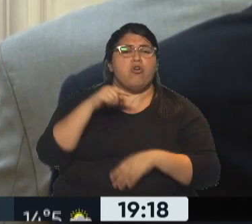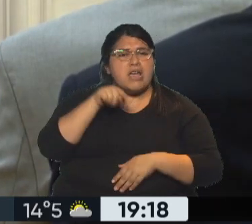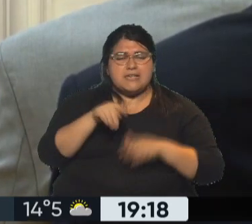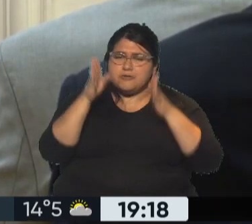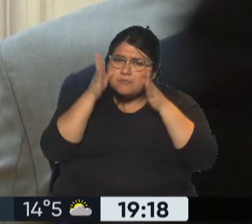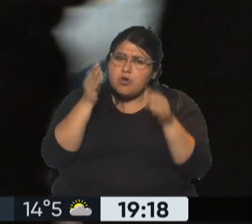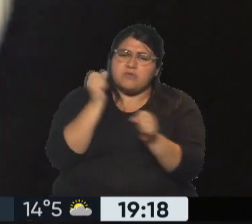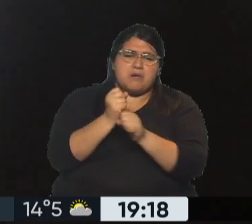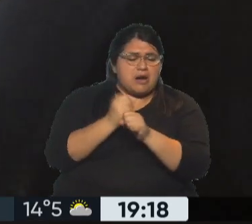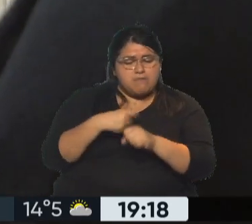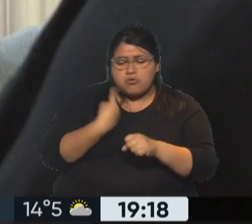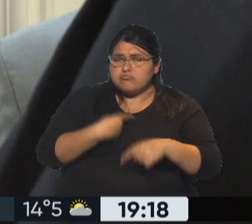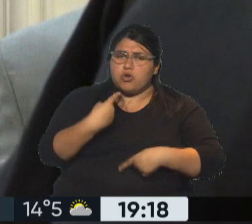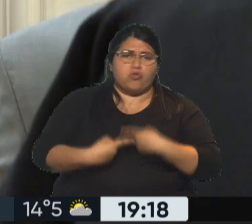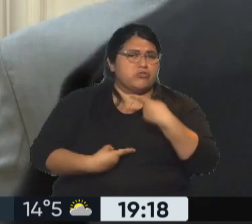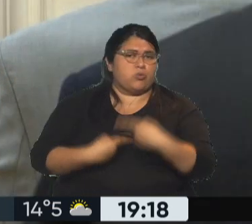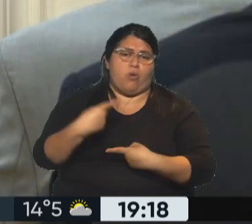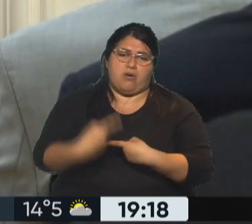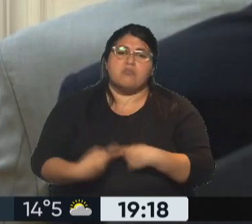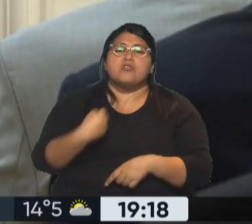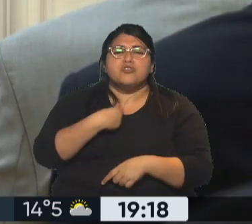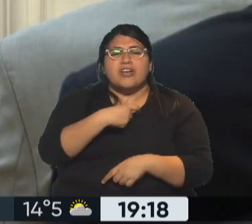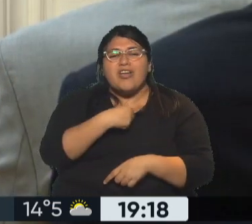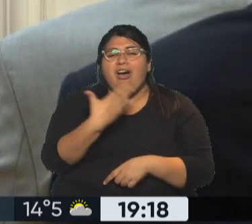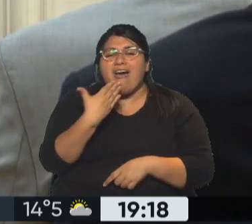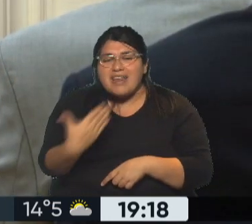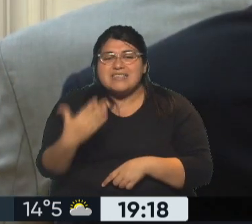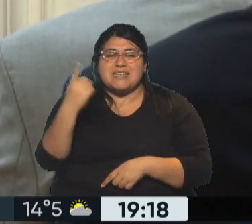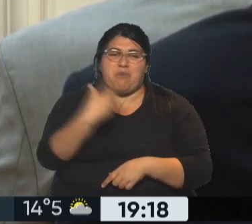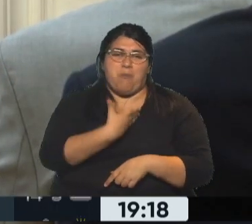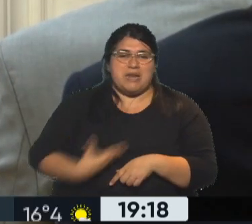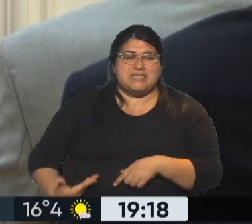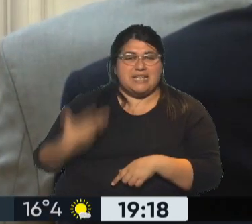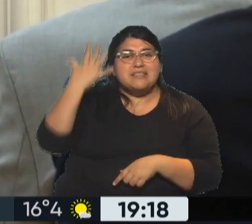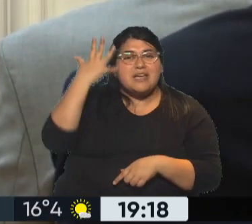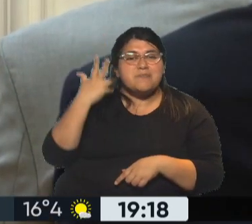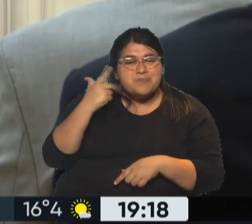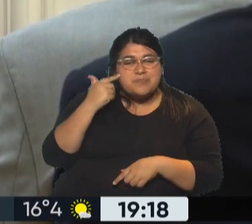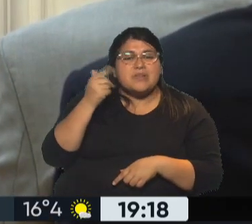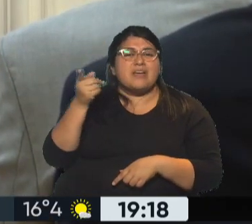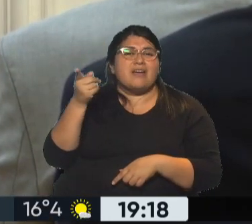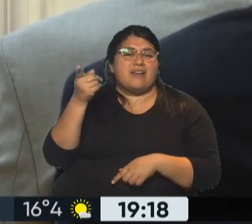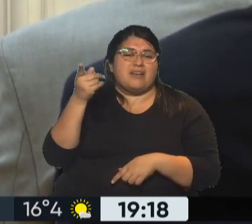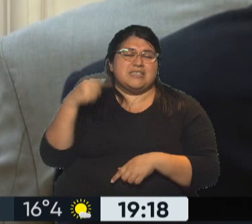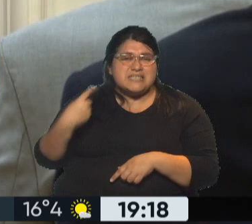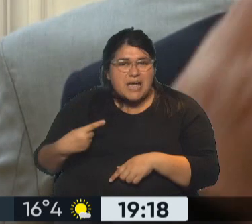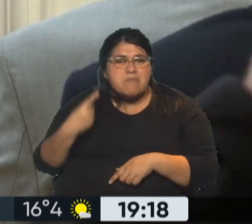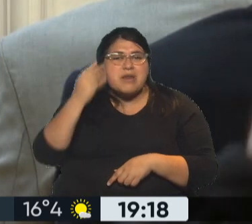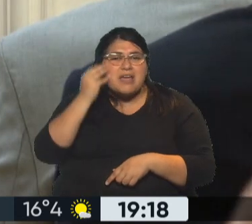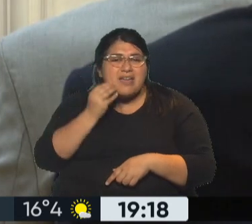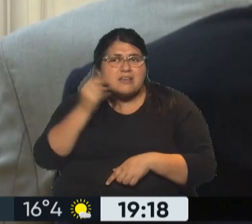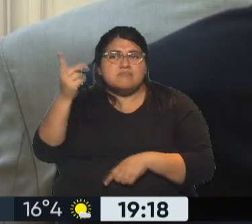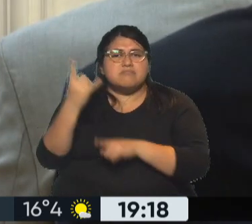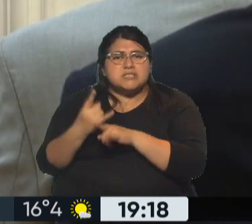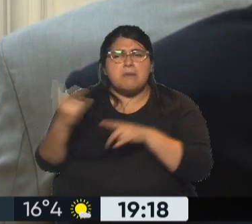sentido seguiremos trabajando. Yo quiero agradecerle mucho a Emanuel el modo en que siempre me